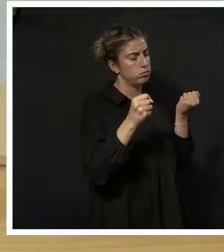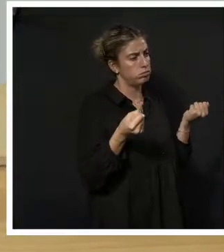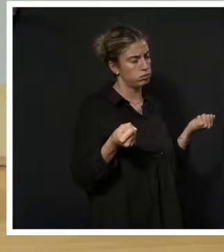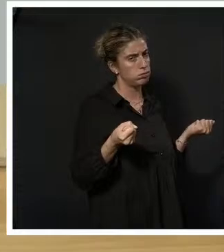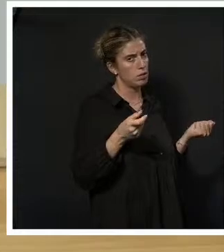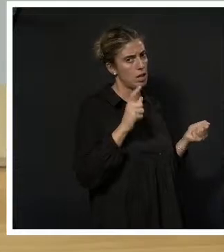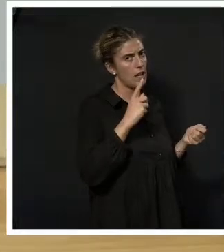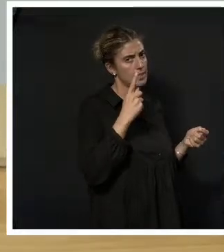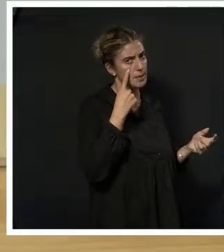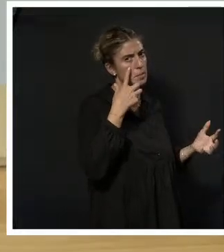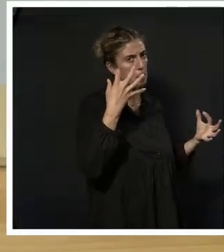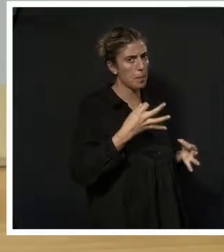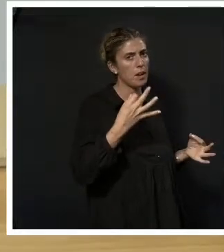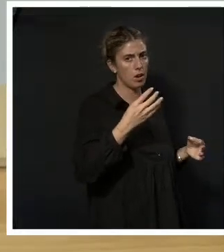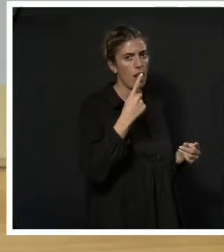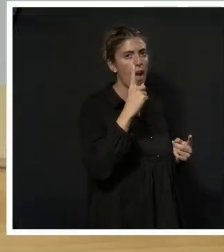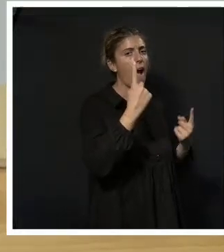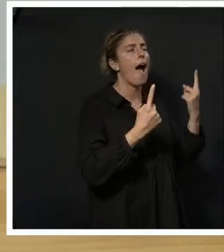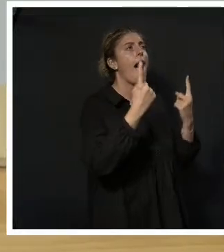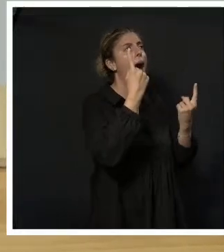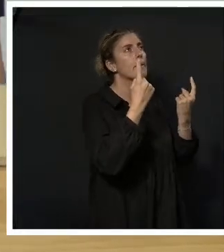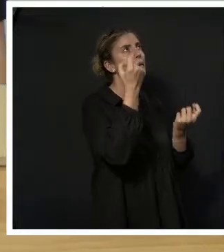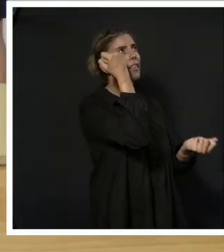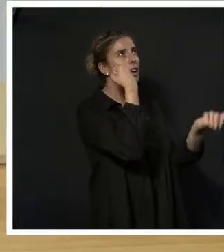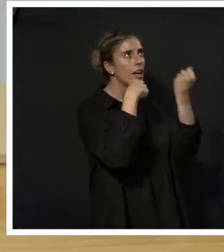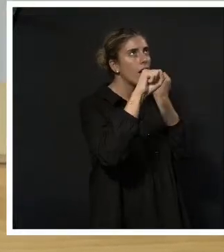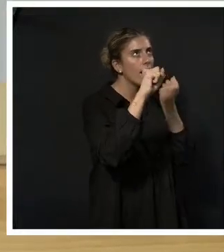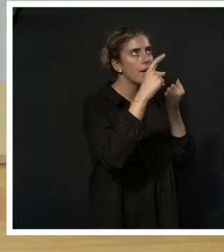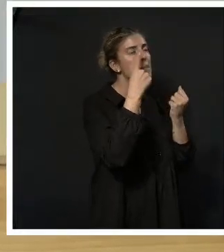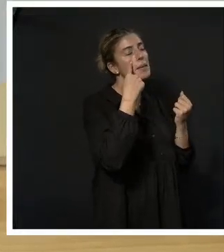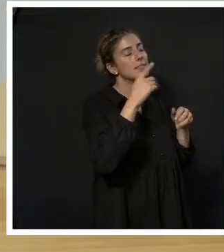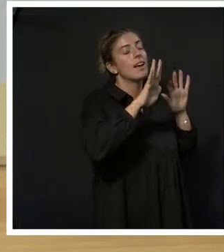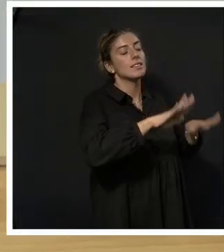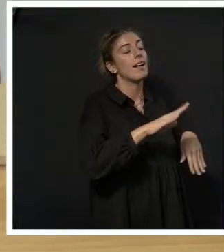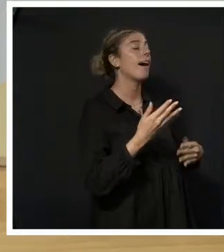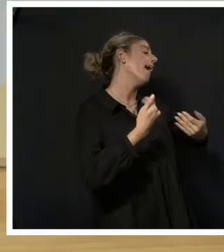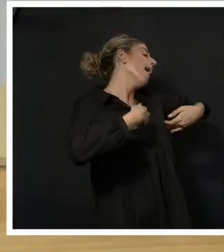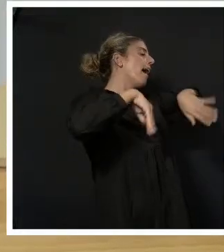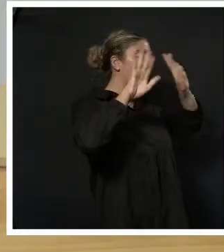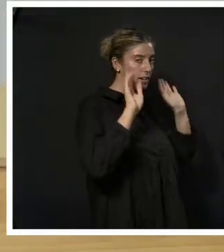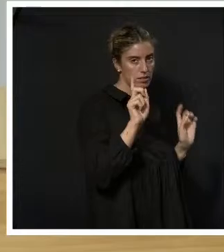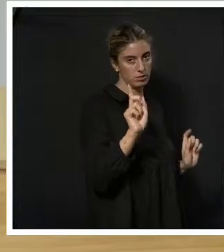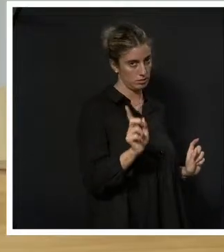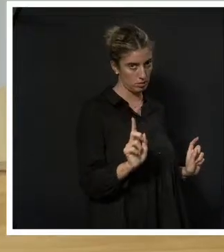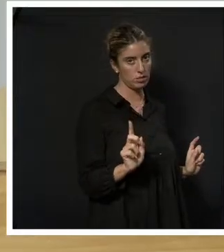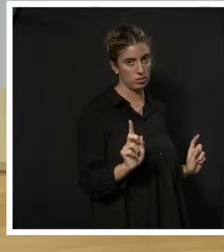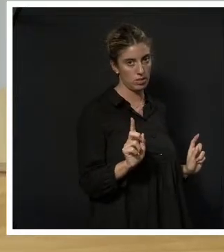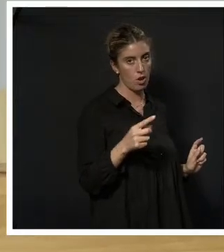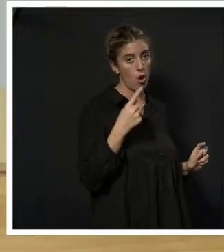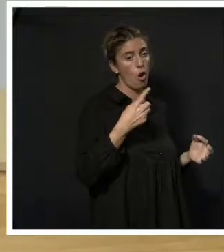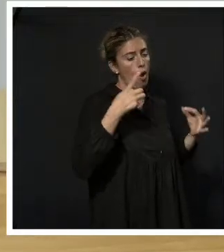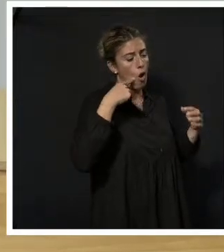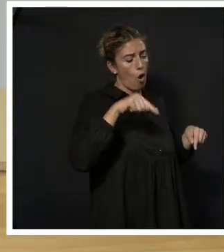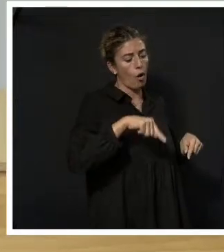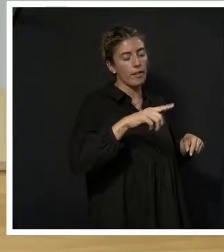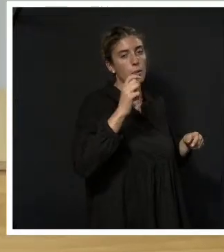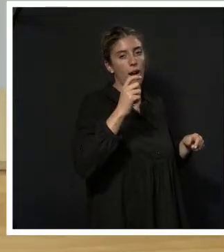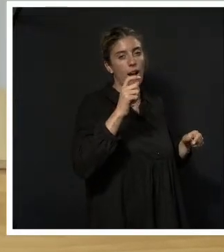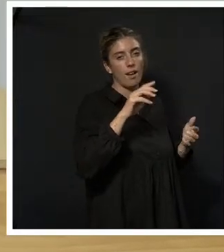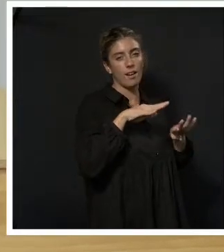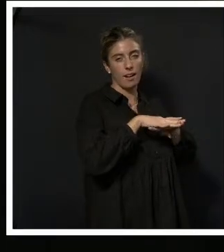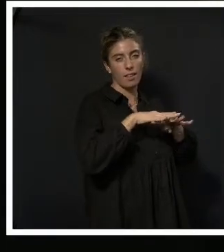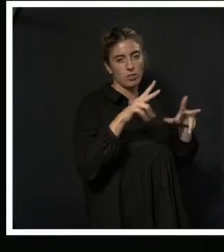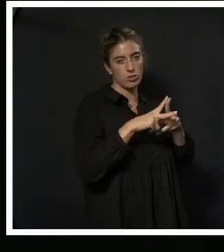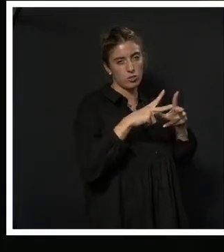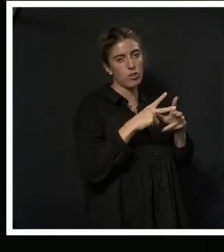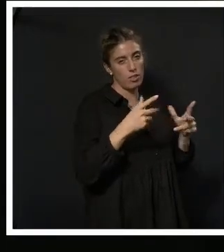tengo este perigo que a veces confunde actuar con estar por ahí sobre todo hoy en día las redes sociales